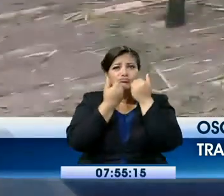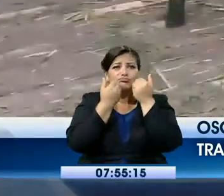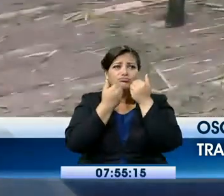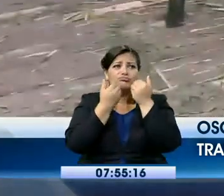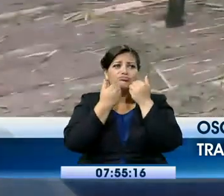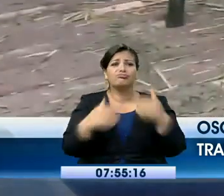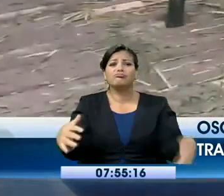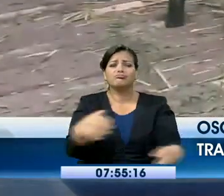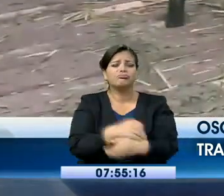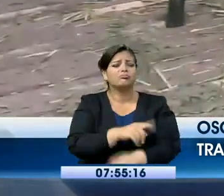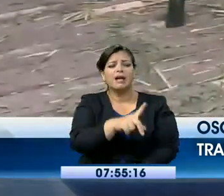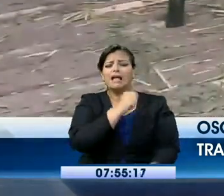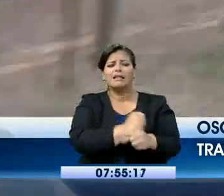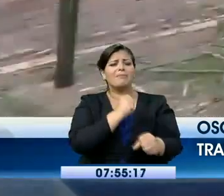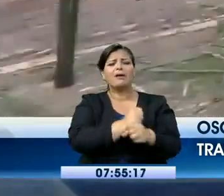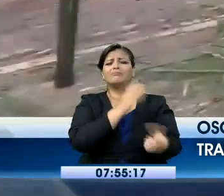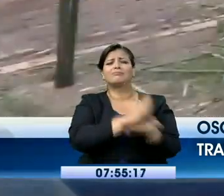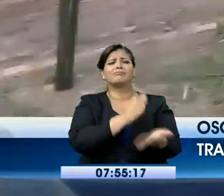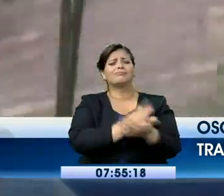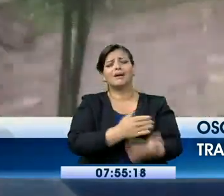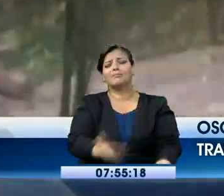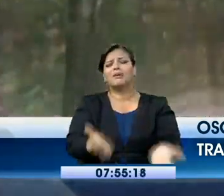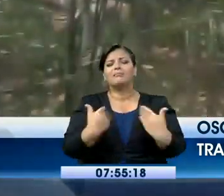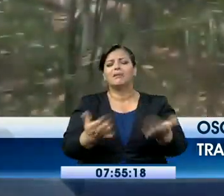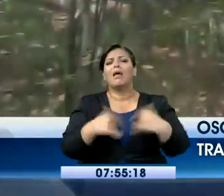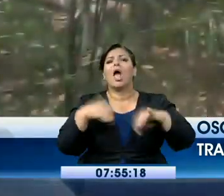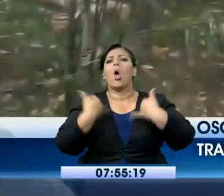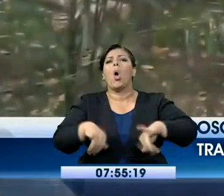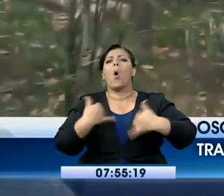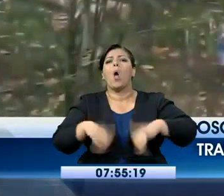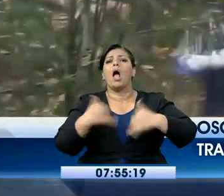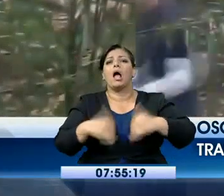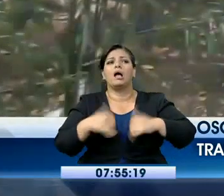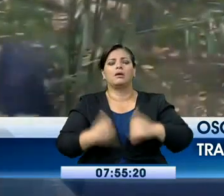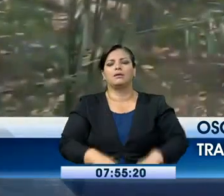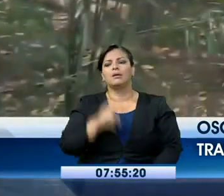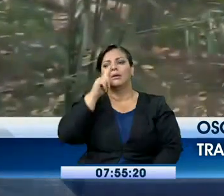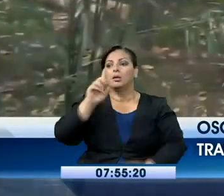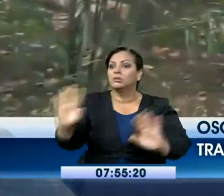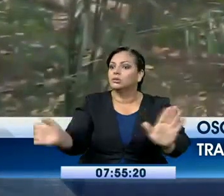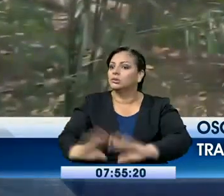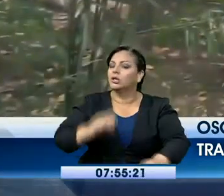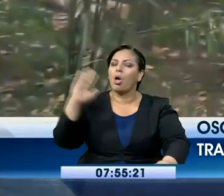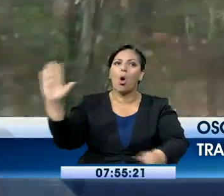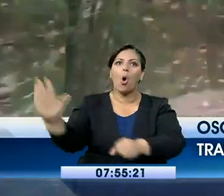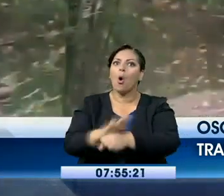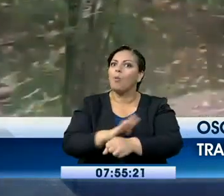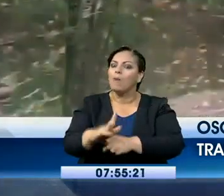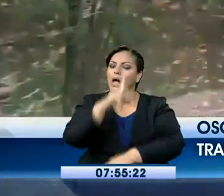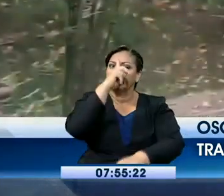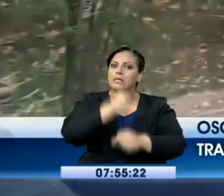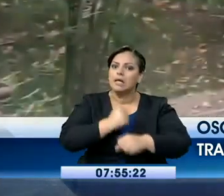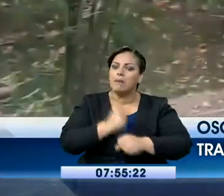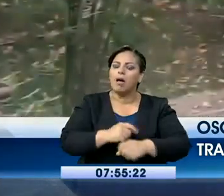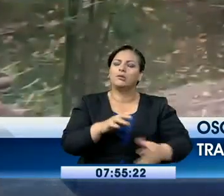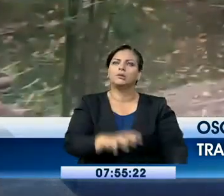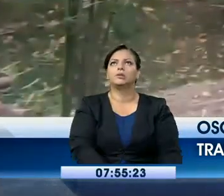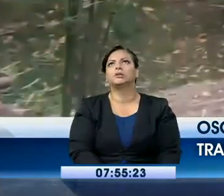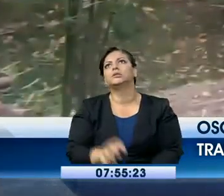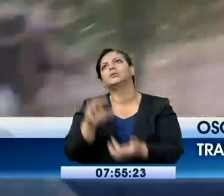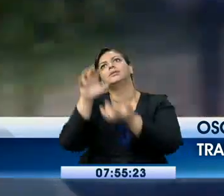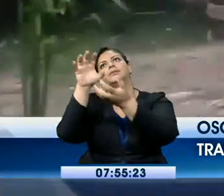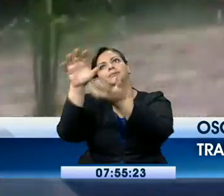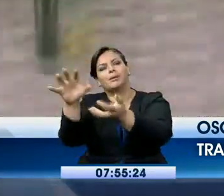no trabaje más y que vaya a jugar con él. Pero el empleado no quiere perder tiempo. Sigue con sus actividades y lo